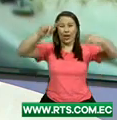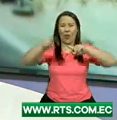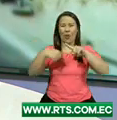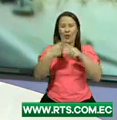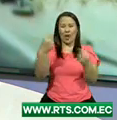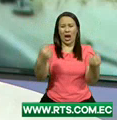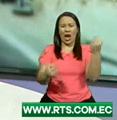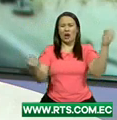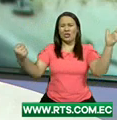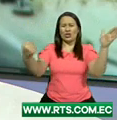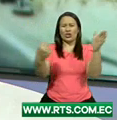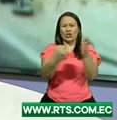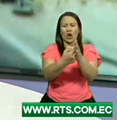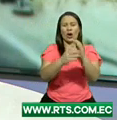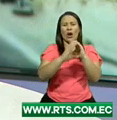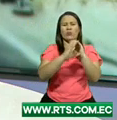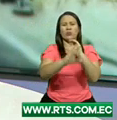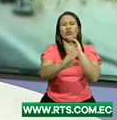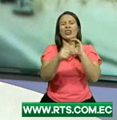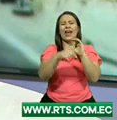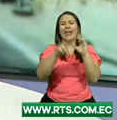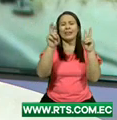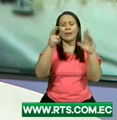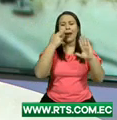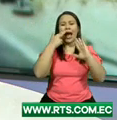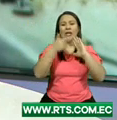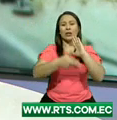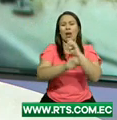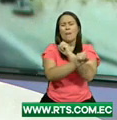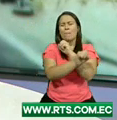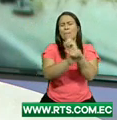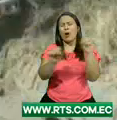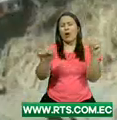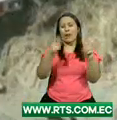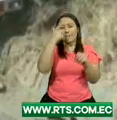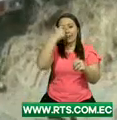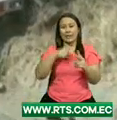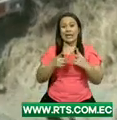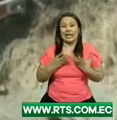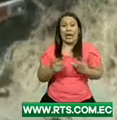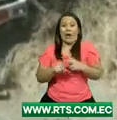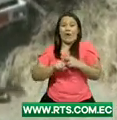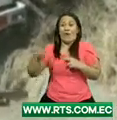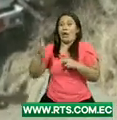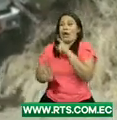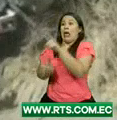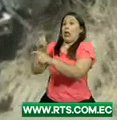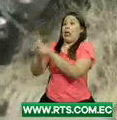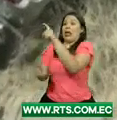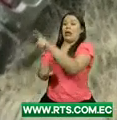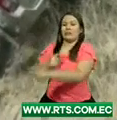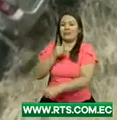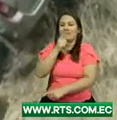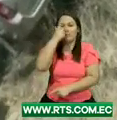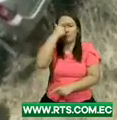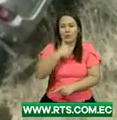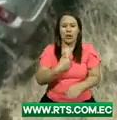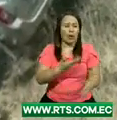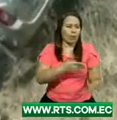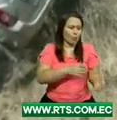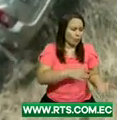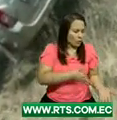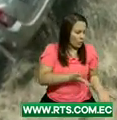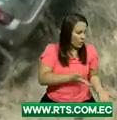conductor del camión intentaba huir escalando la montaña a la familia de la señora fallecida le costaba creer la